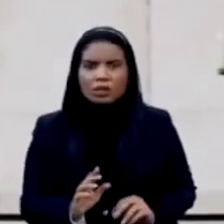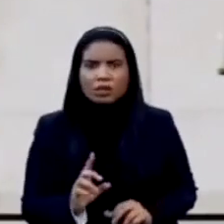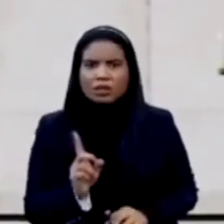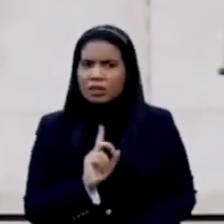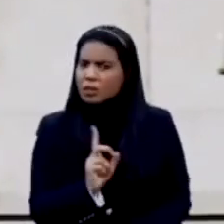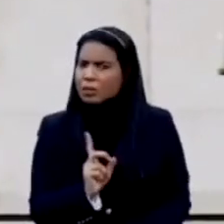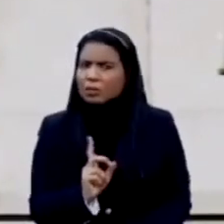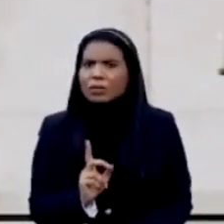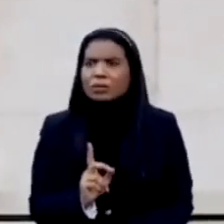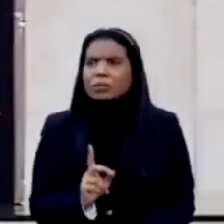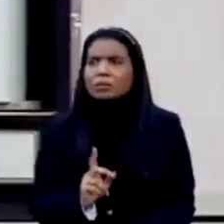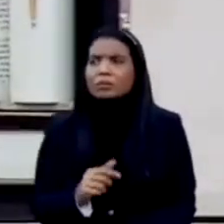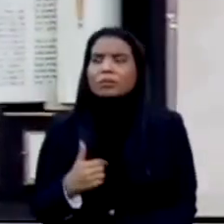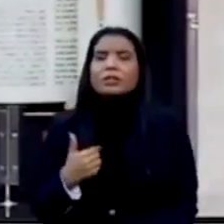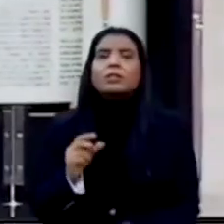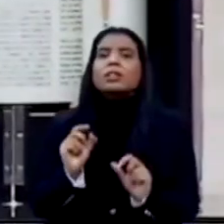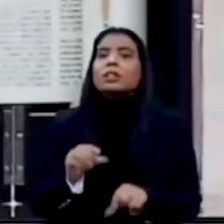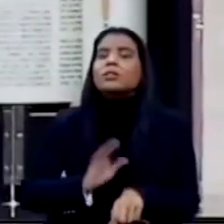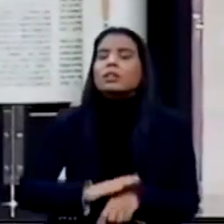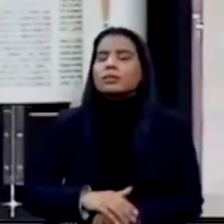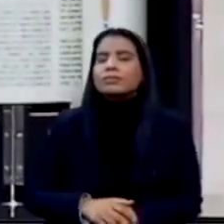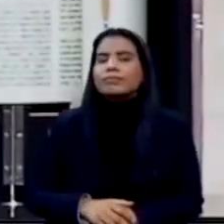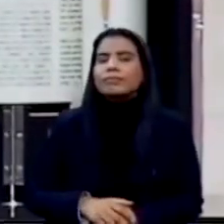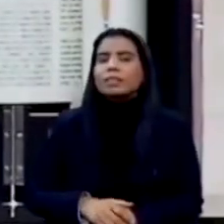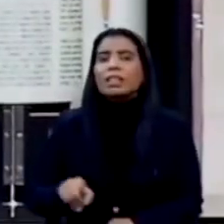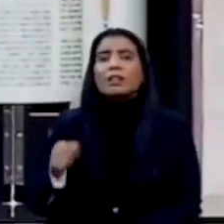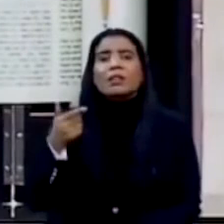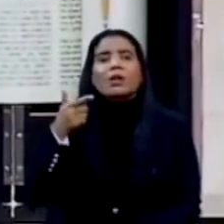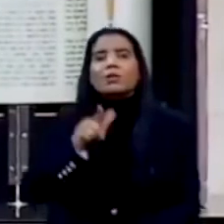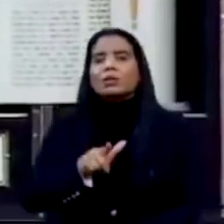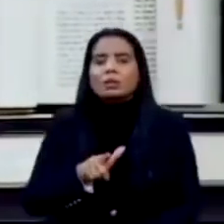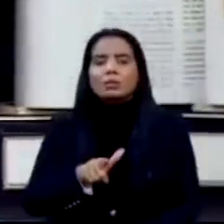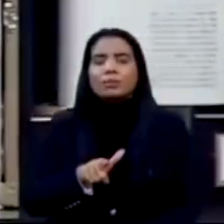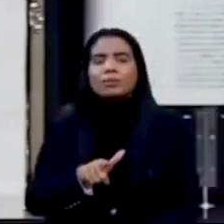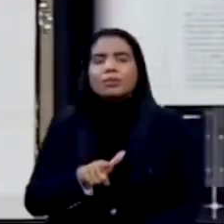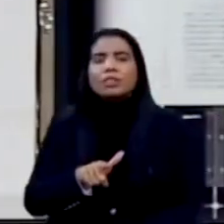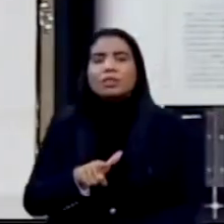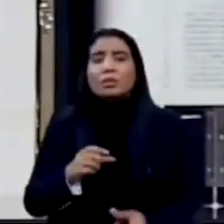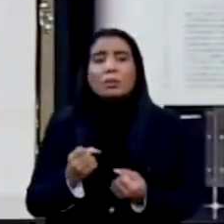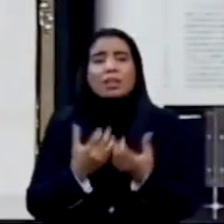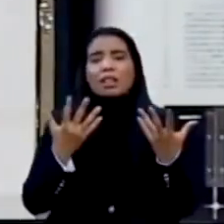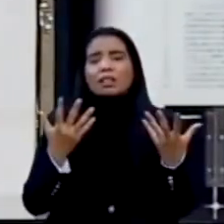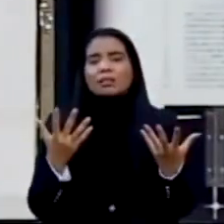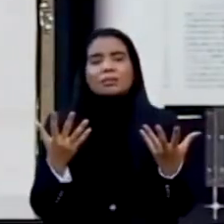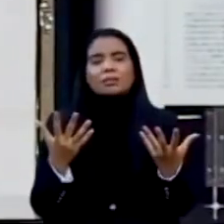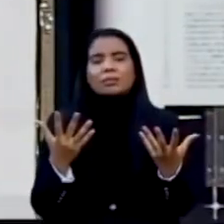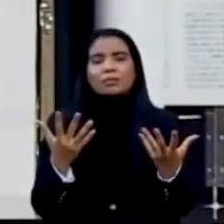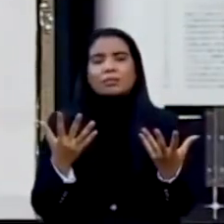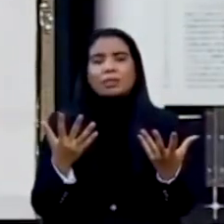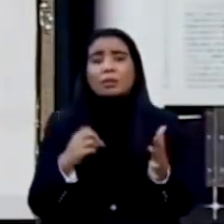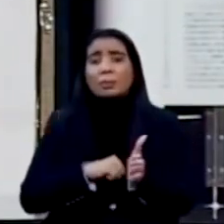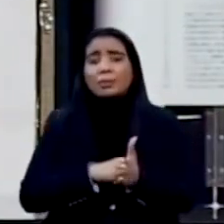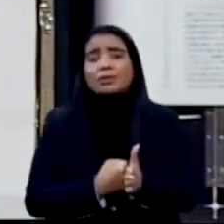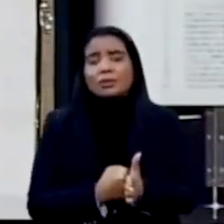no y yo le impediría la obra del espíritu santo la obra que el espíritu santo quería hacer como hizo en la vida de